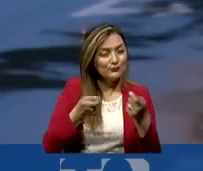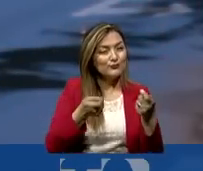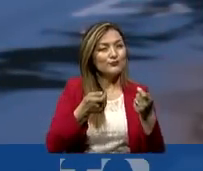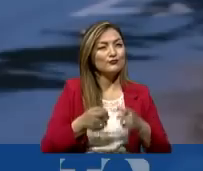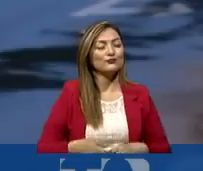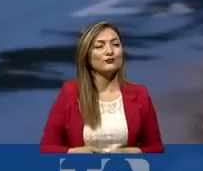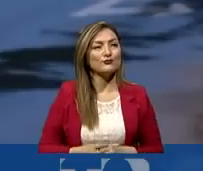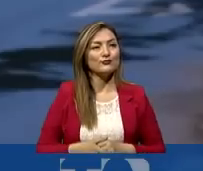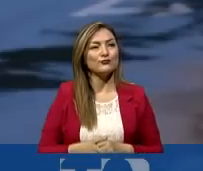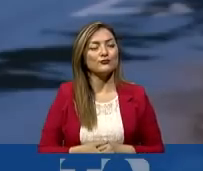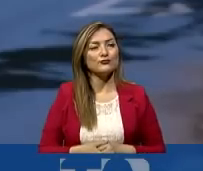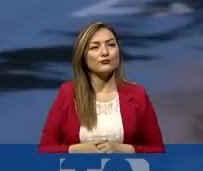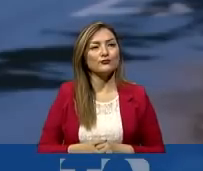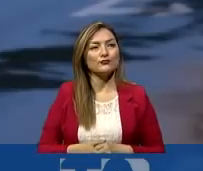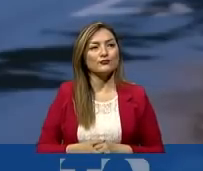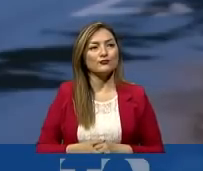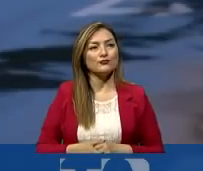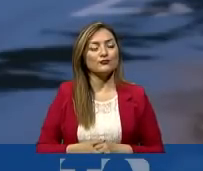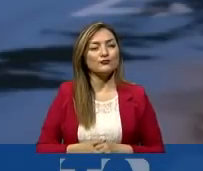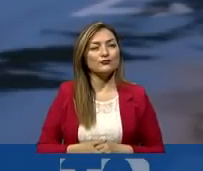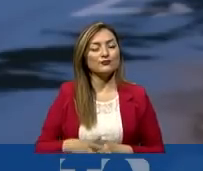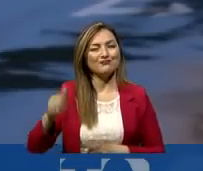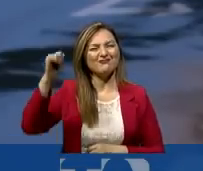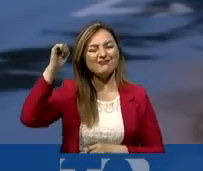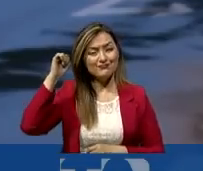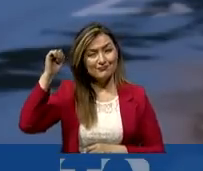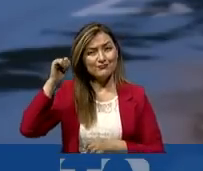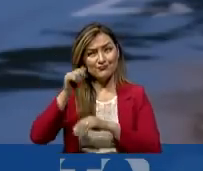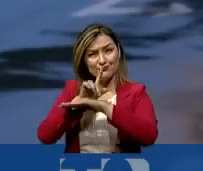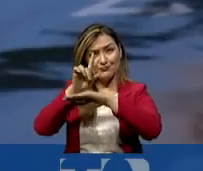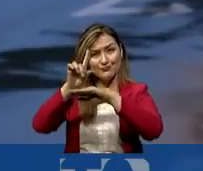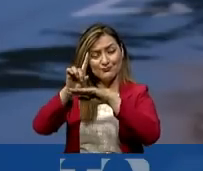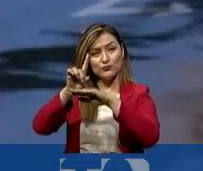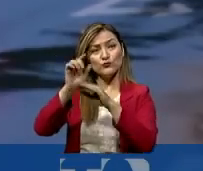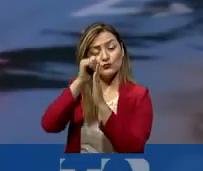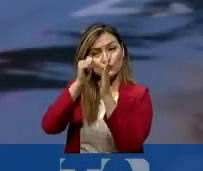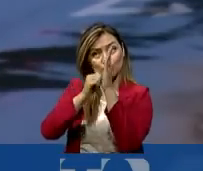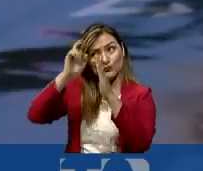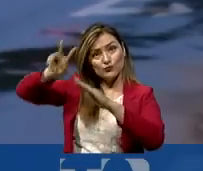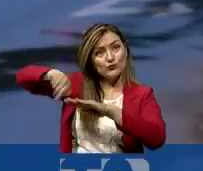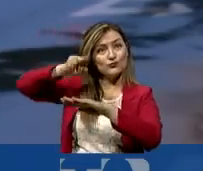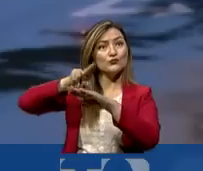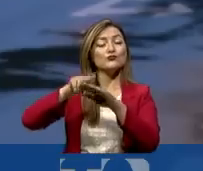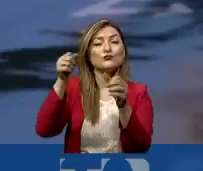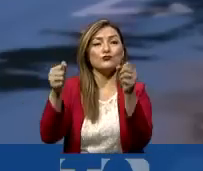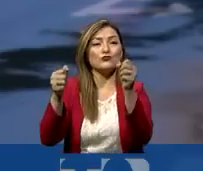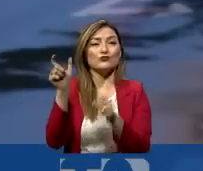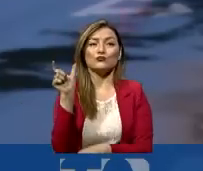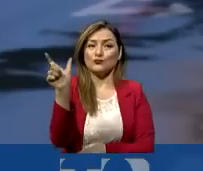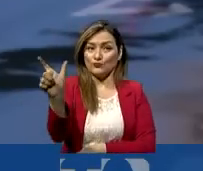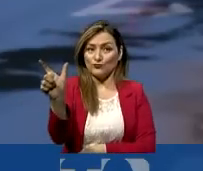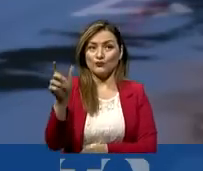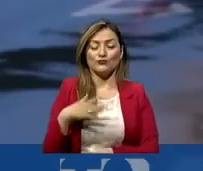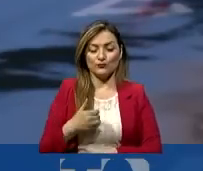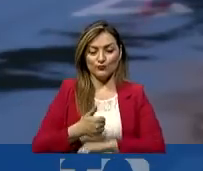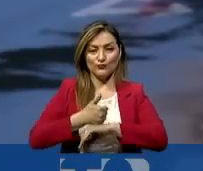a esto que mencionaba justamente Isabel, el día de ayer el directorio de la Agencia Nacional de Tránsito y también autoridades de